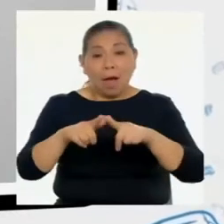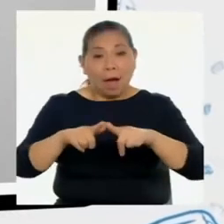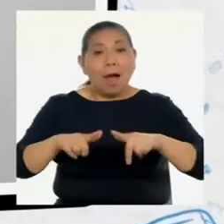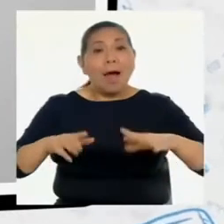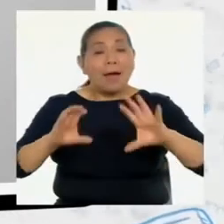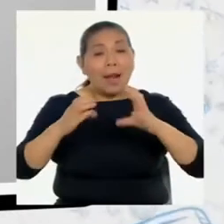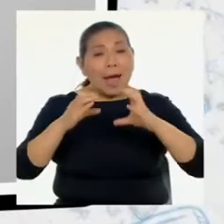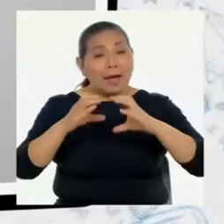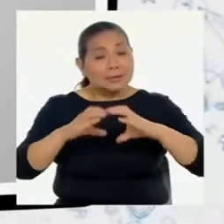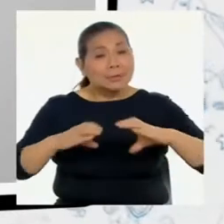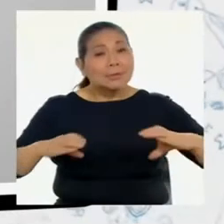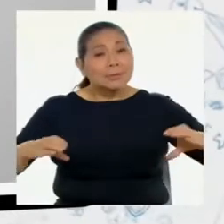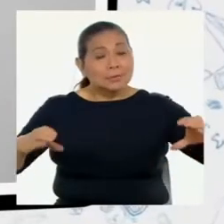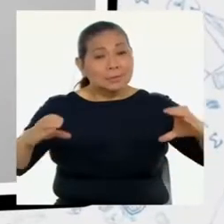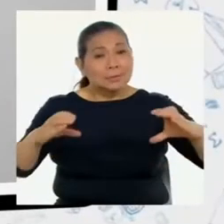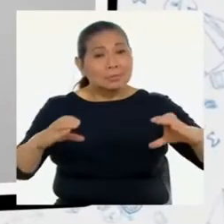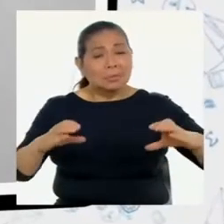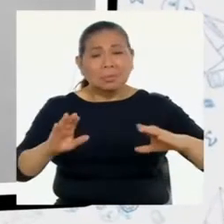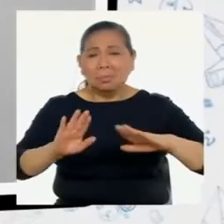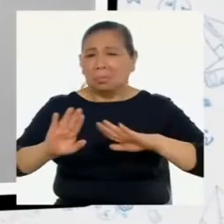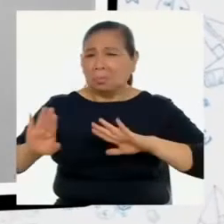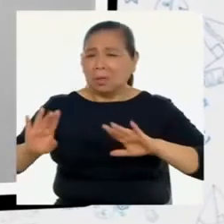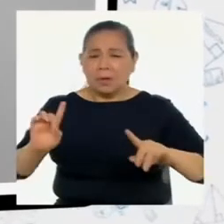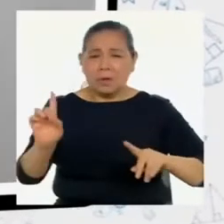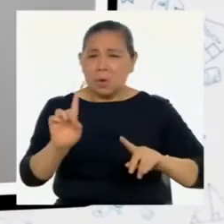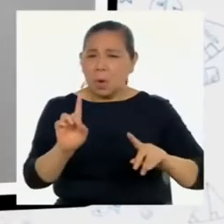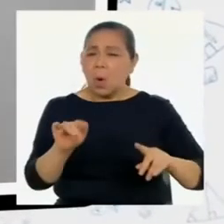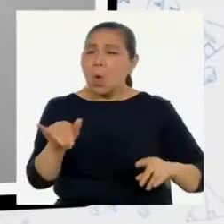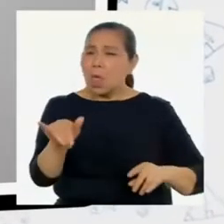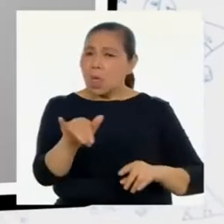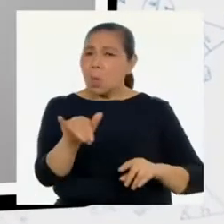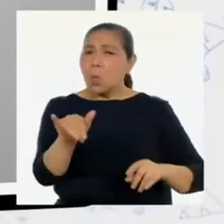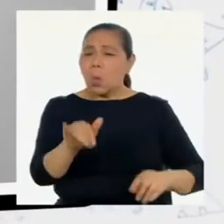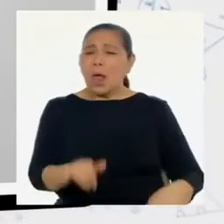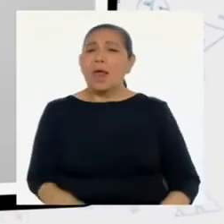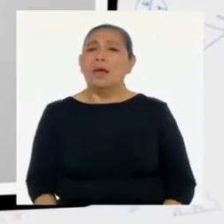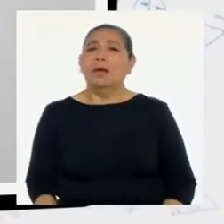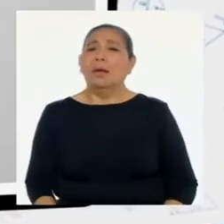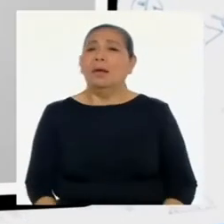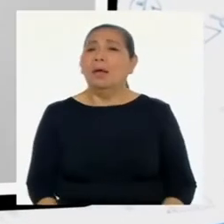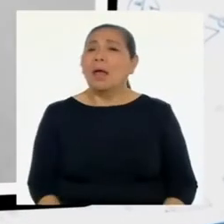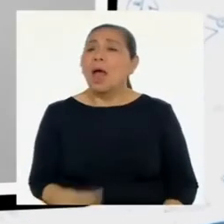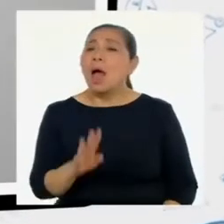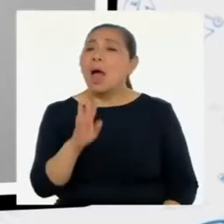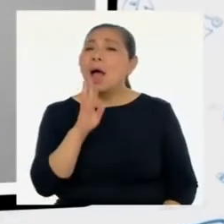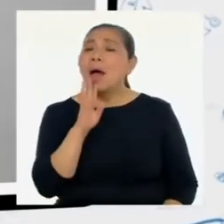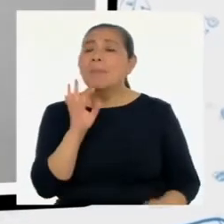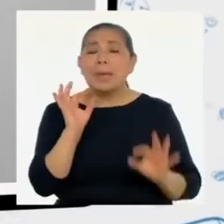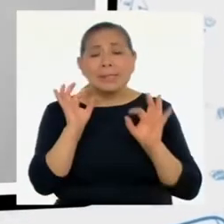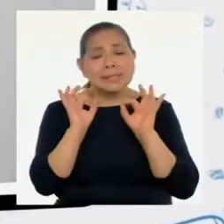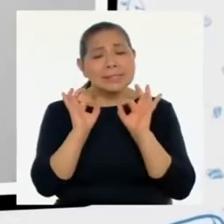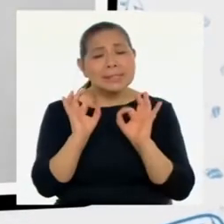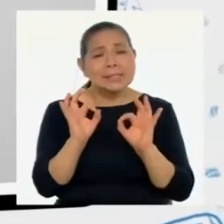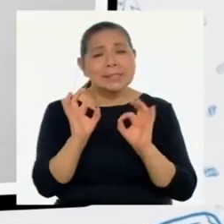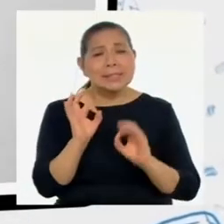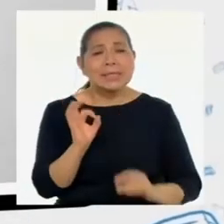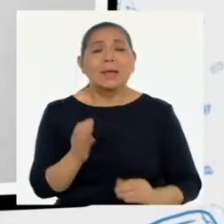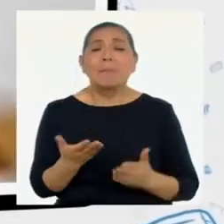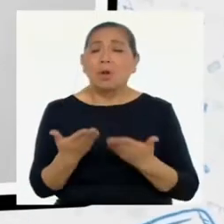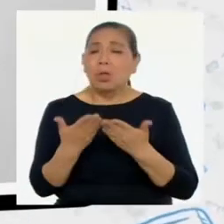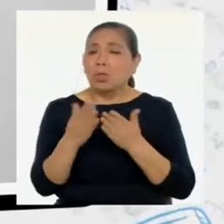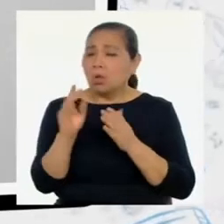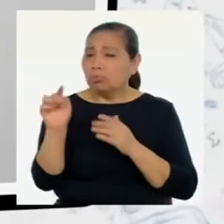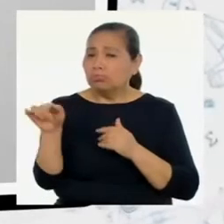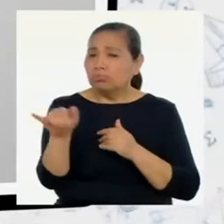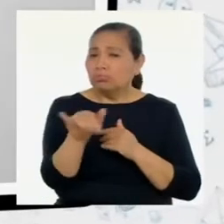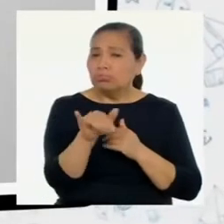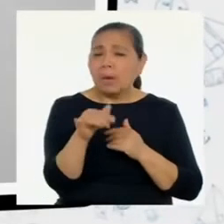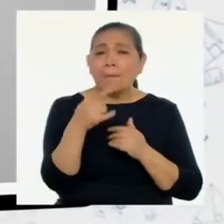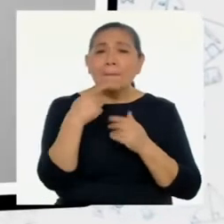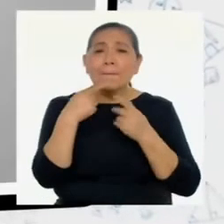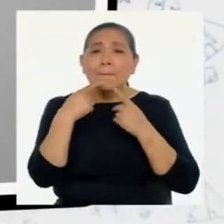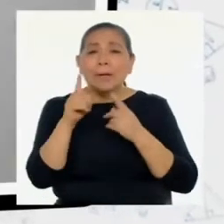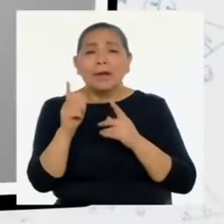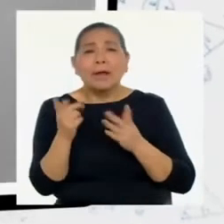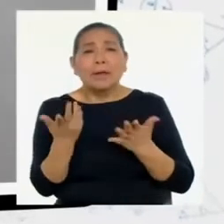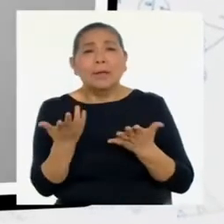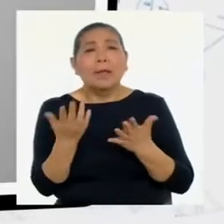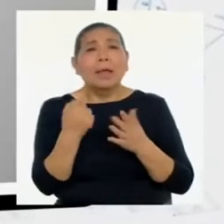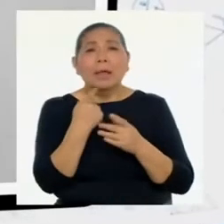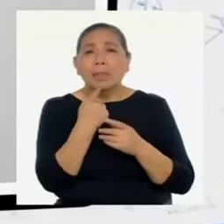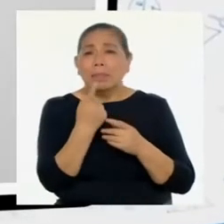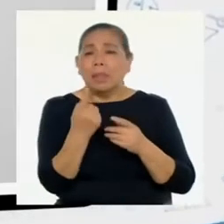aula sin distinción de género. También fomentar un diálogo permanente con los estudiantes para